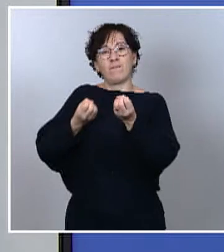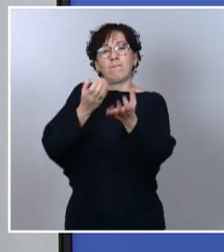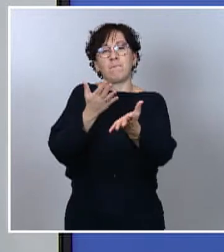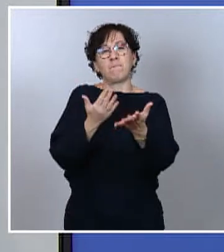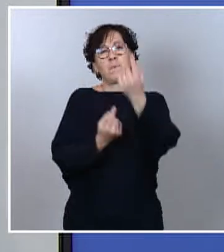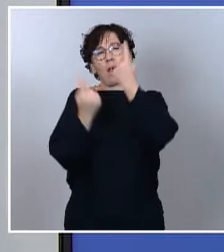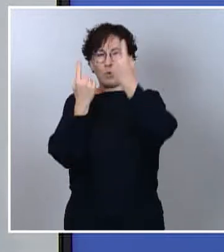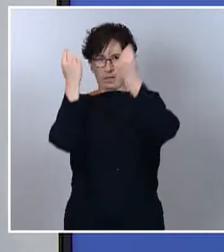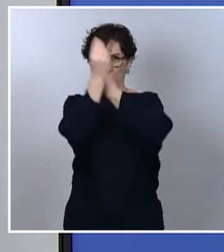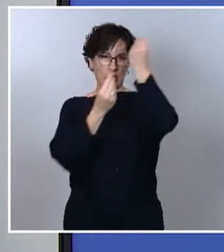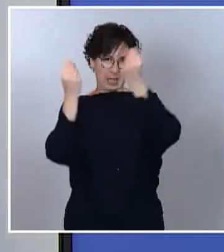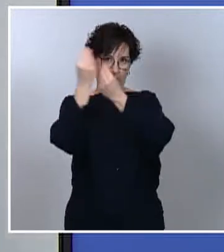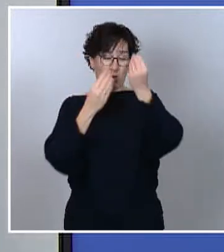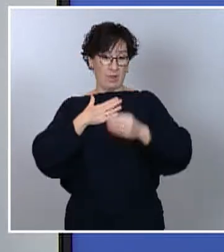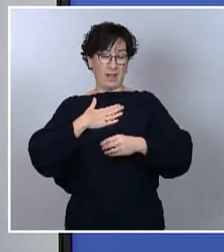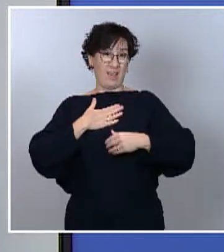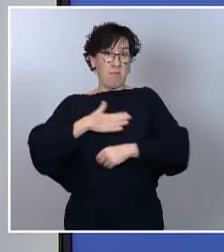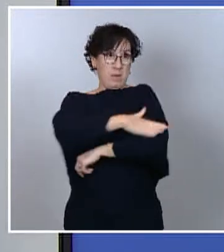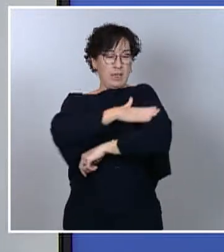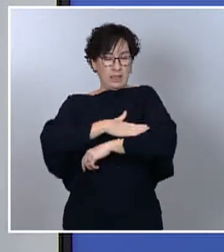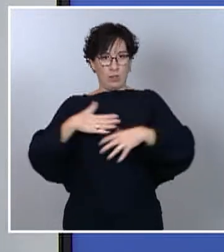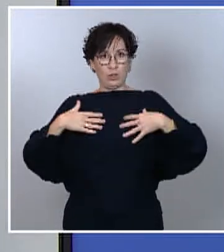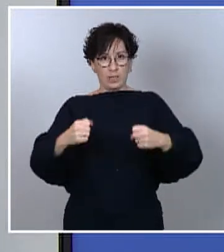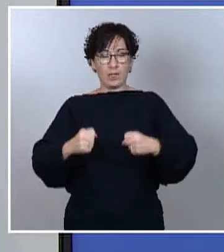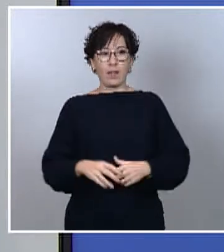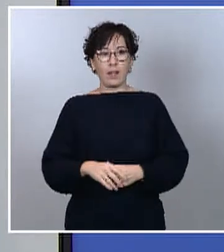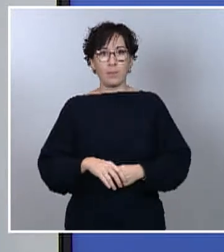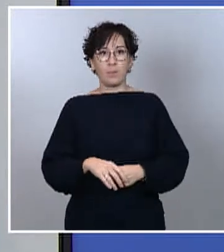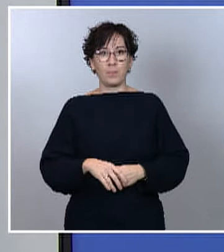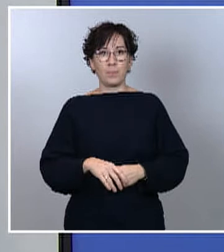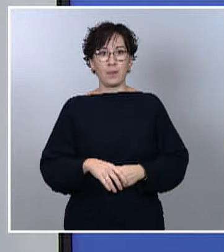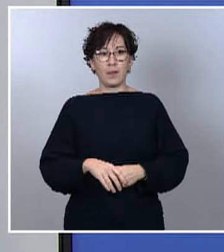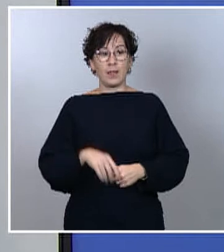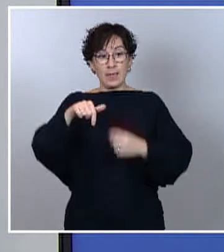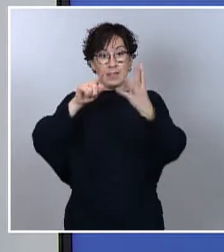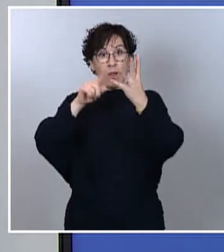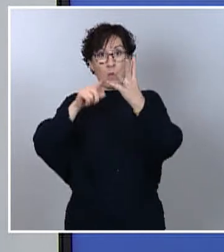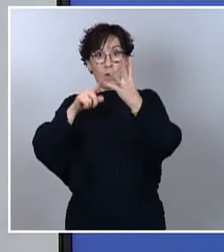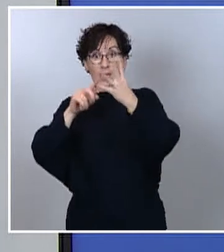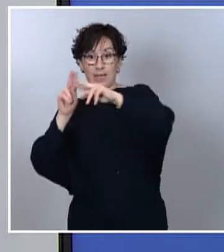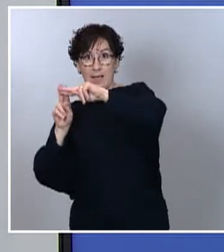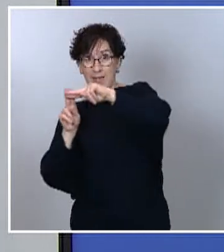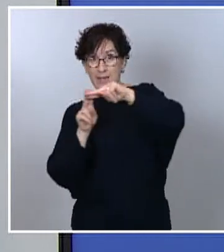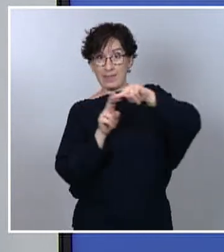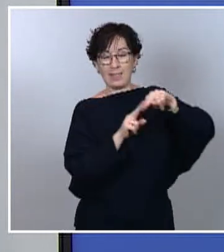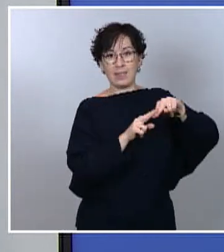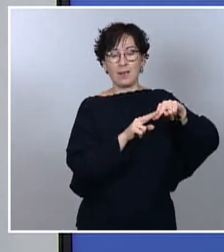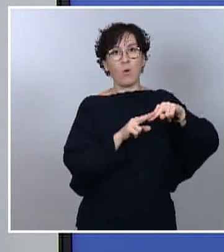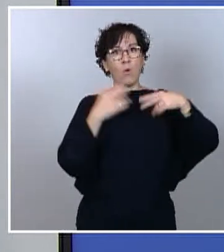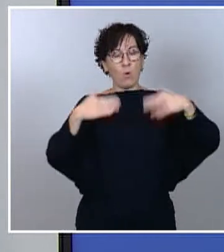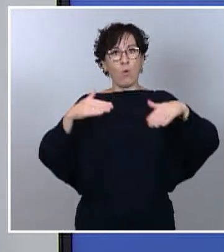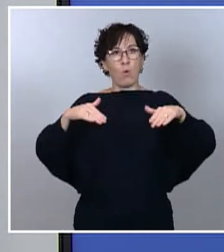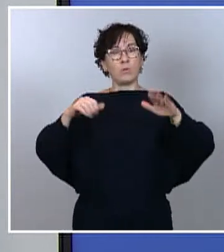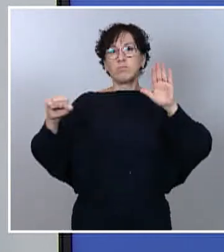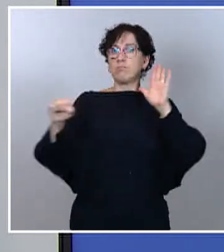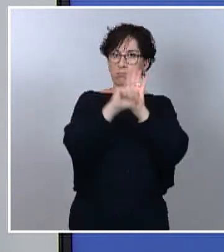Sanidad. En primer lugar, que esta cuarta ronda del estudio de seroprevalencia representa un nuevo hito que continúa posicionando